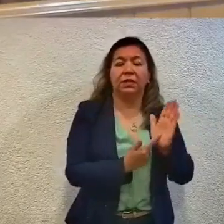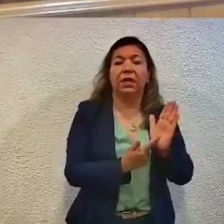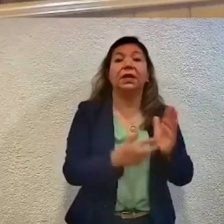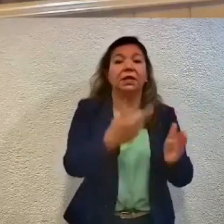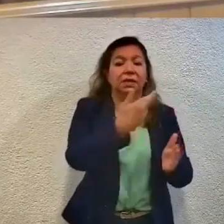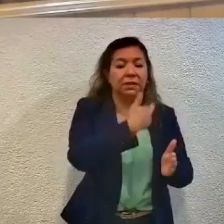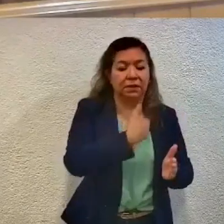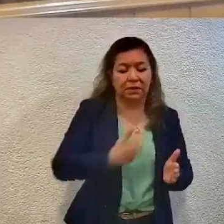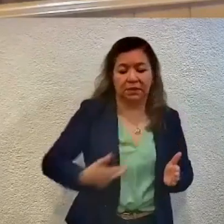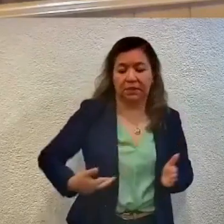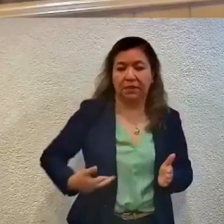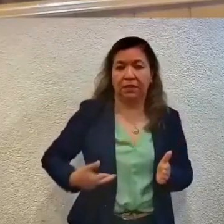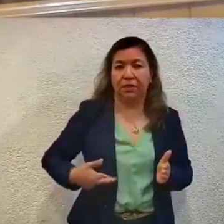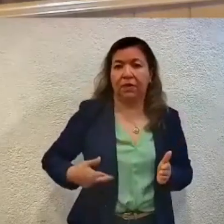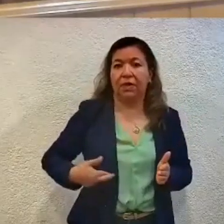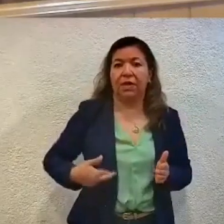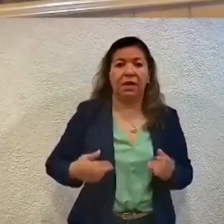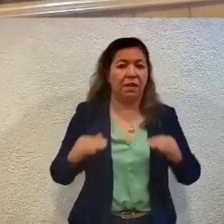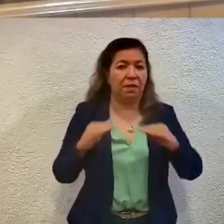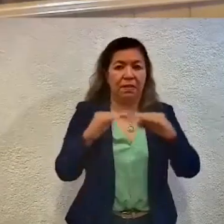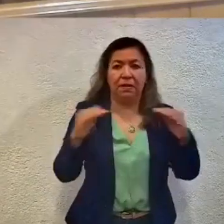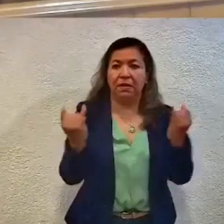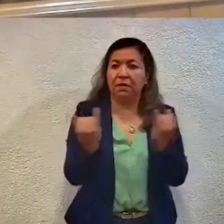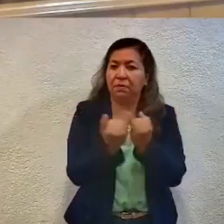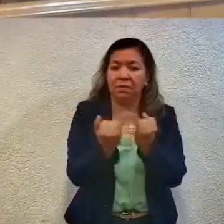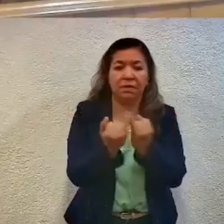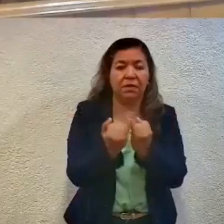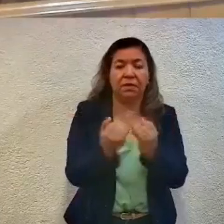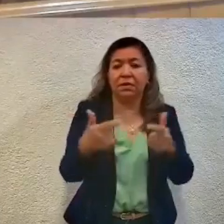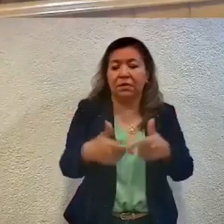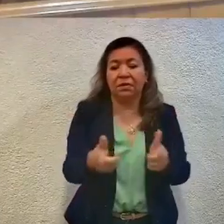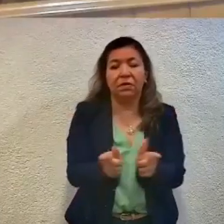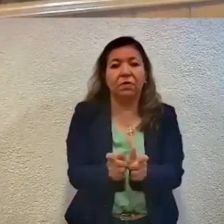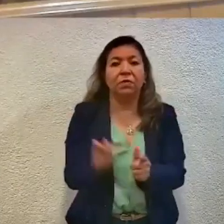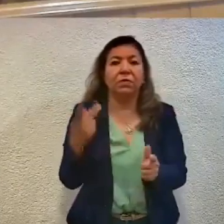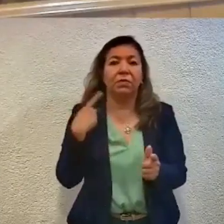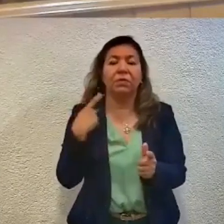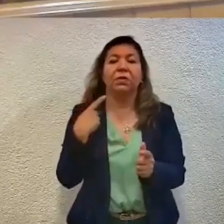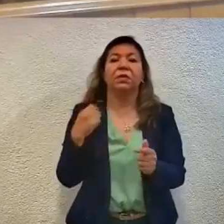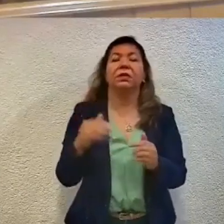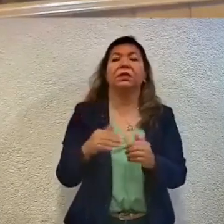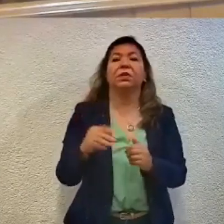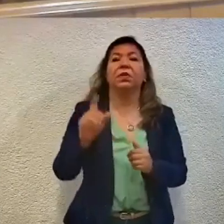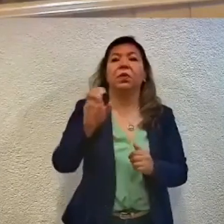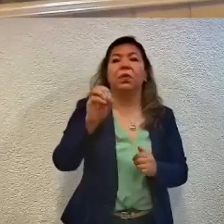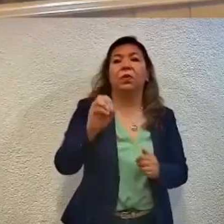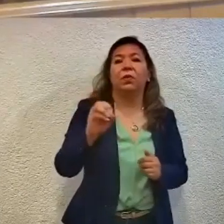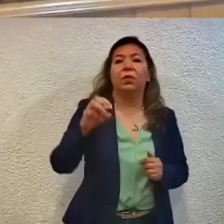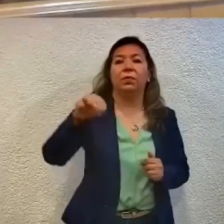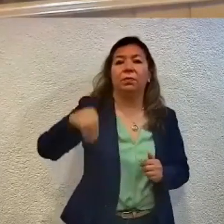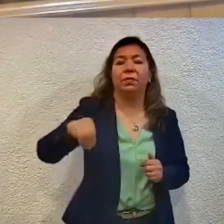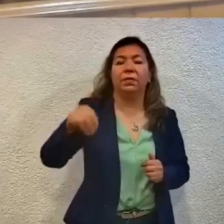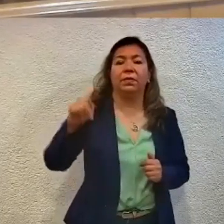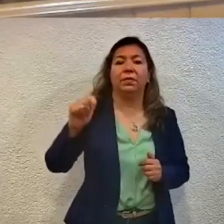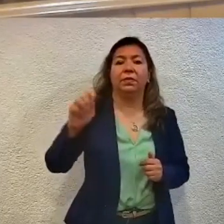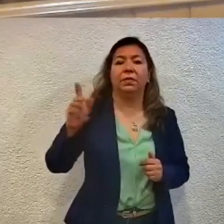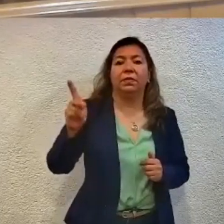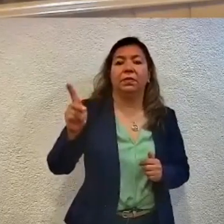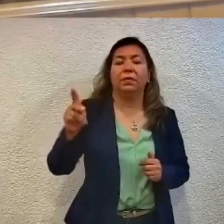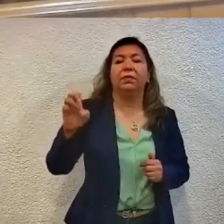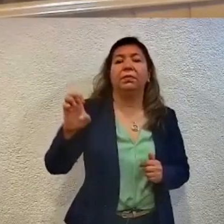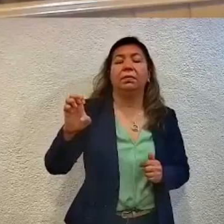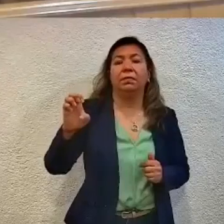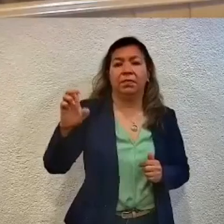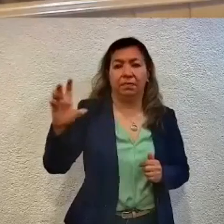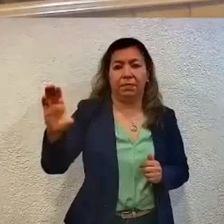propone confirmar la asignación de regidurías de representación proporcional del Ayuntamiento de Ometepec Guerrero, llevada a cabo por el Consejo